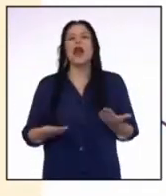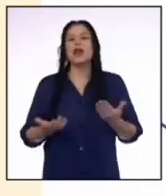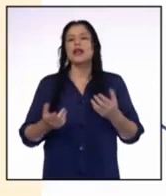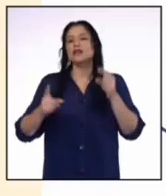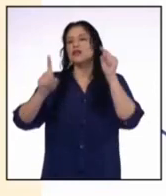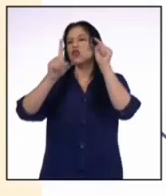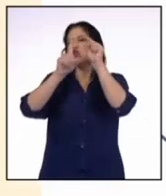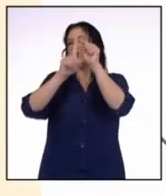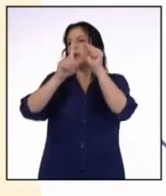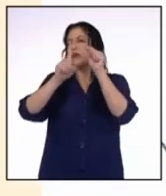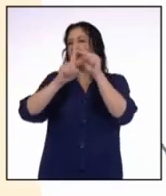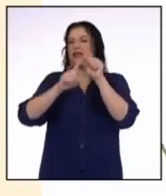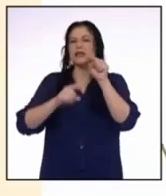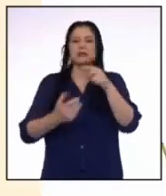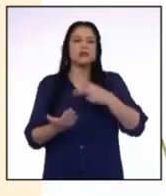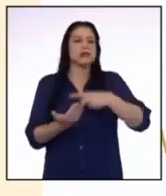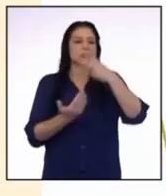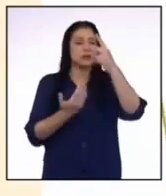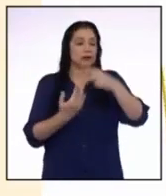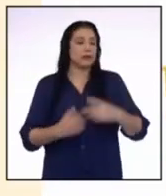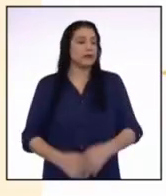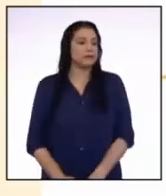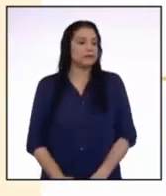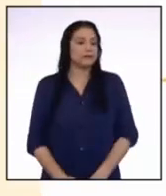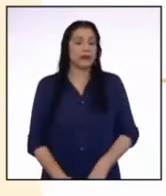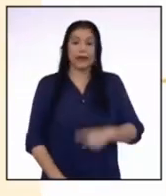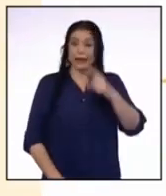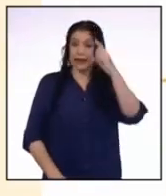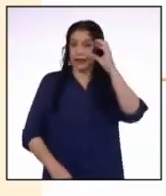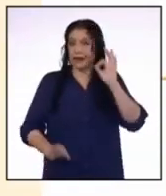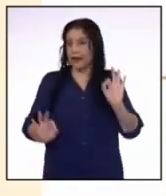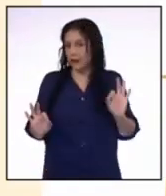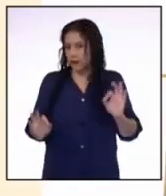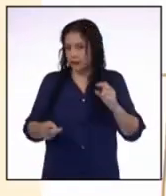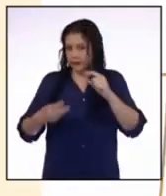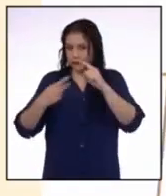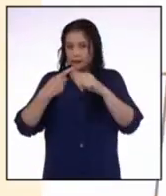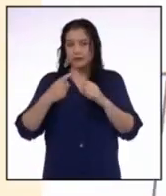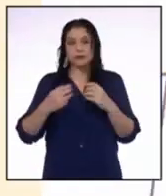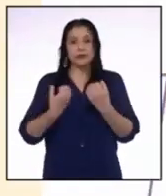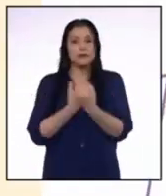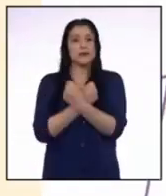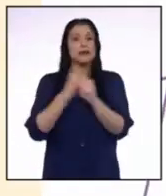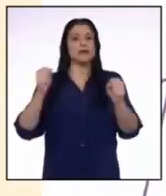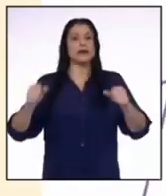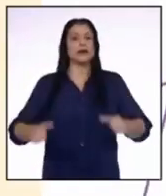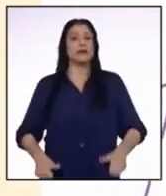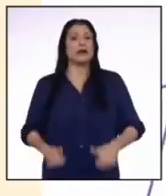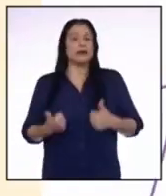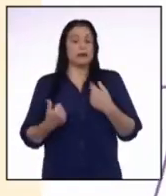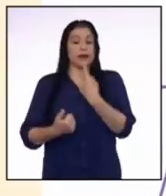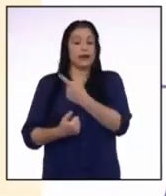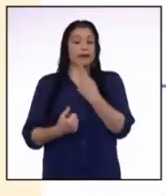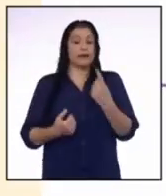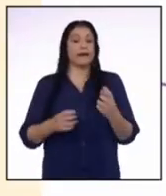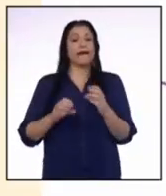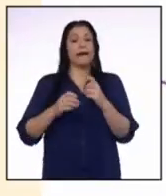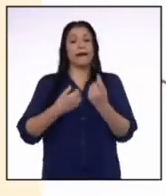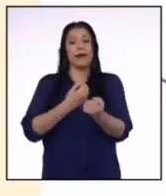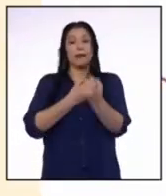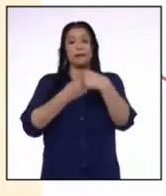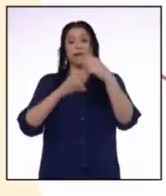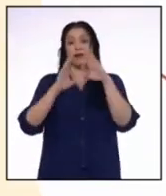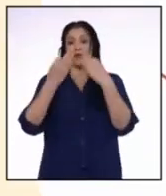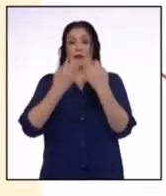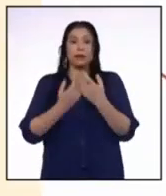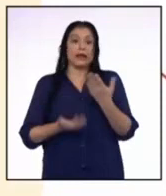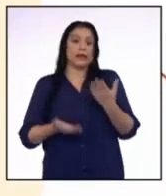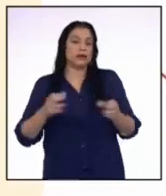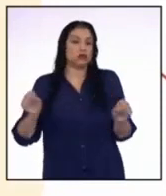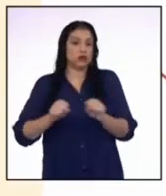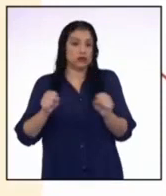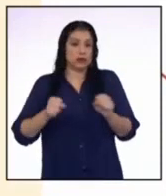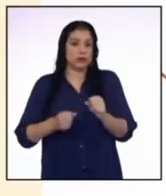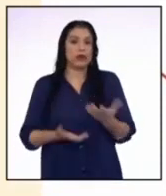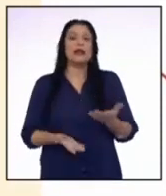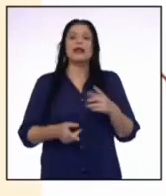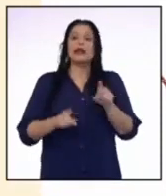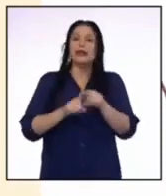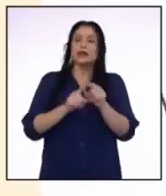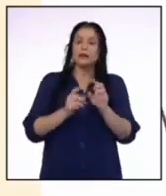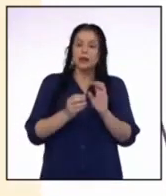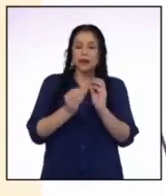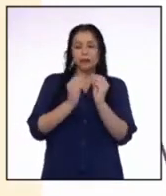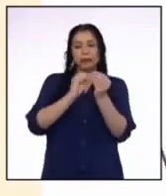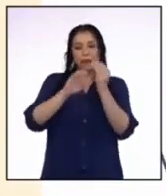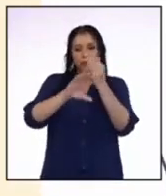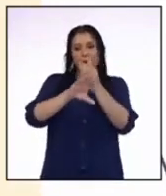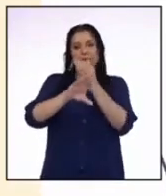los objetivos del plan? Creo que deben ser salvar la vida de los miembros de la familia ante un sismo y restituir en